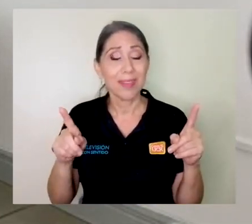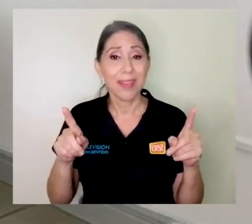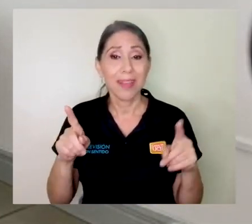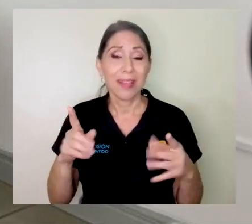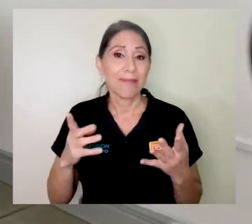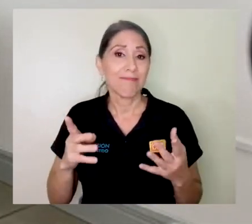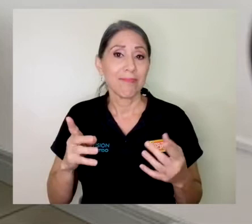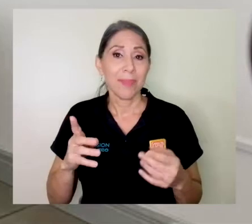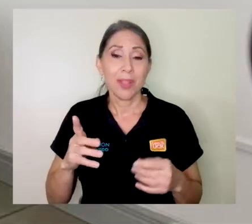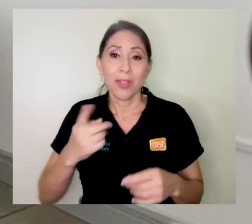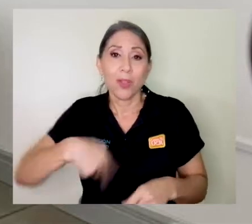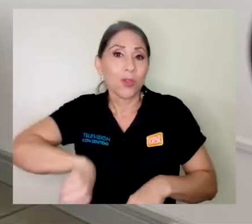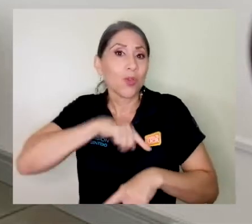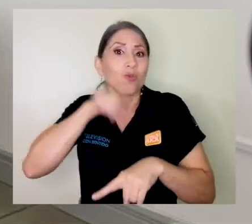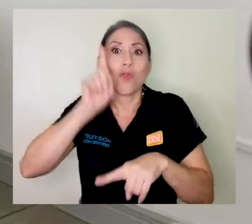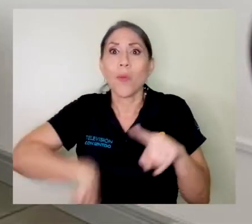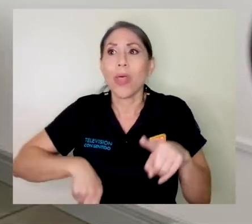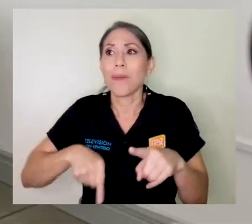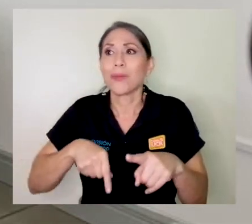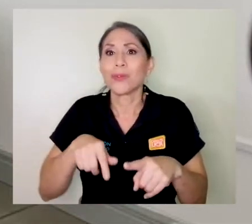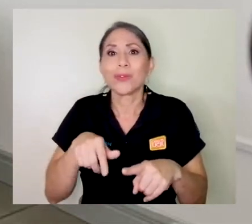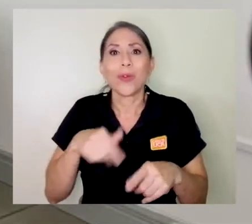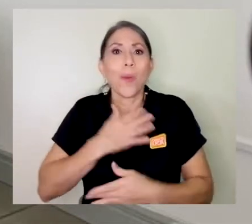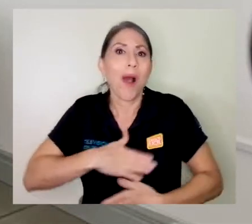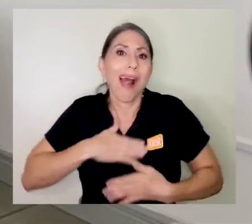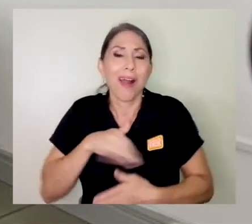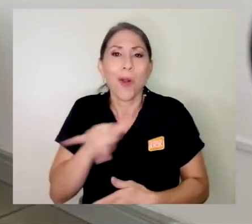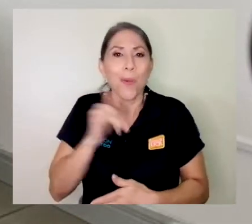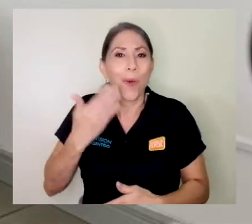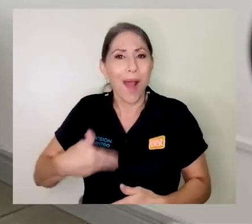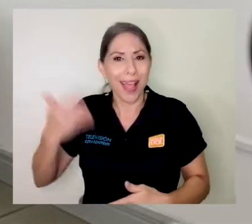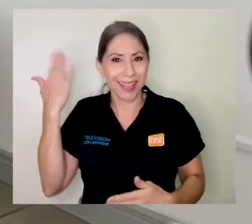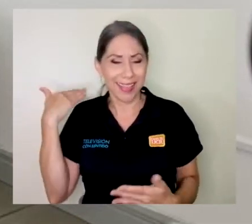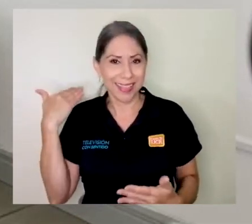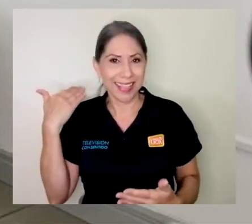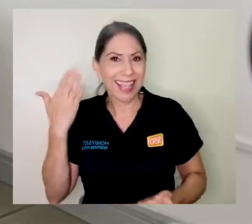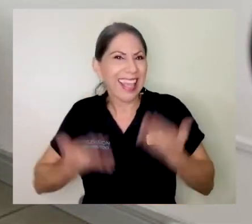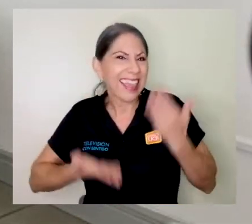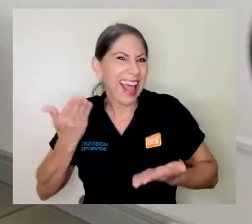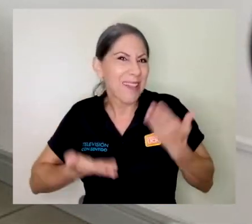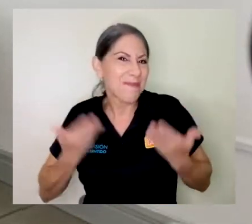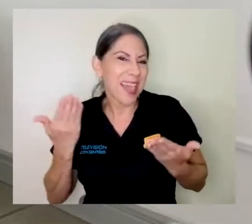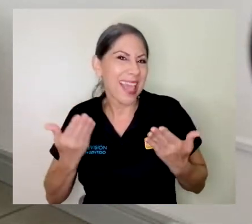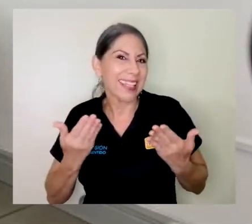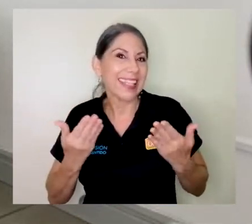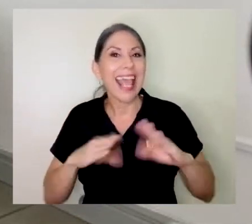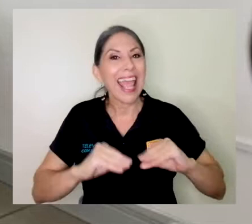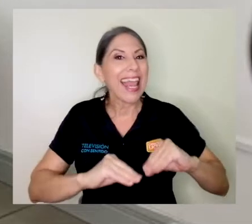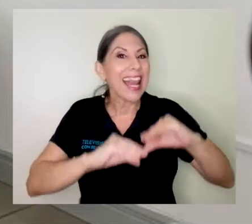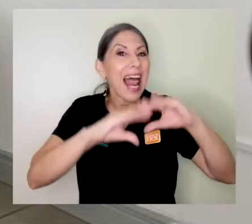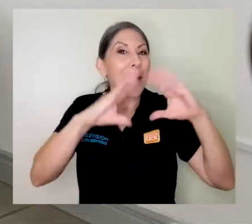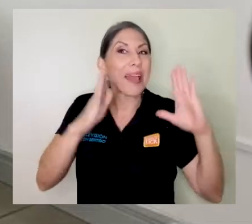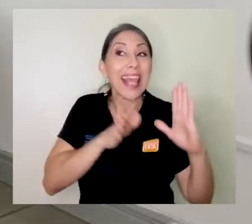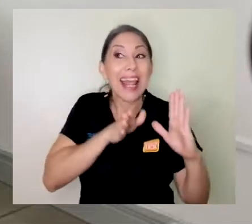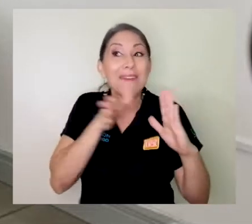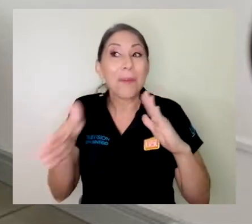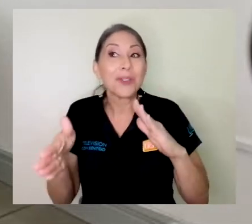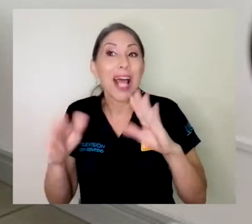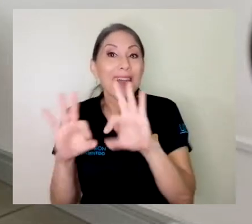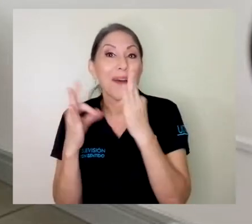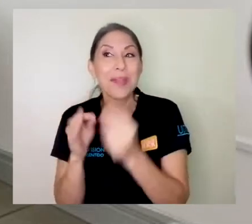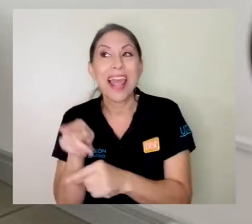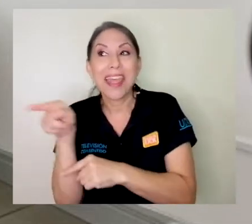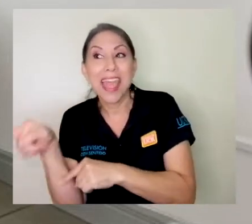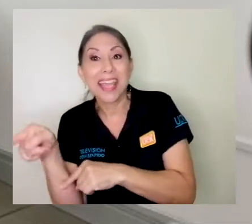podemos pues actuar como antes, que tal vez íbamos en la mañana a la casa de la familia de ella, después a la